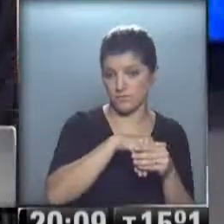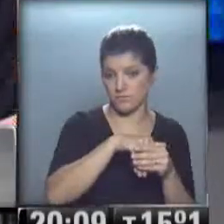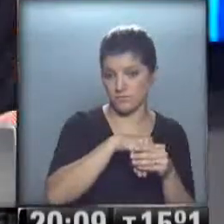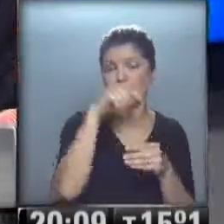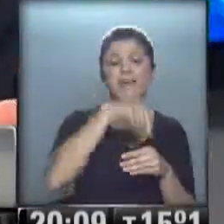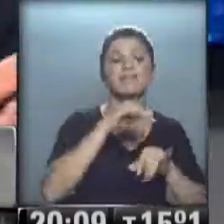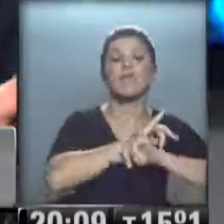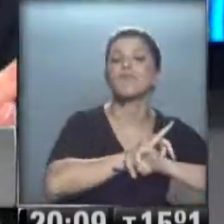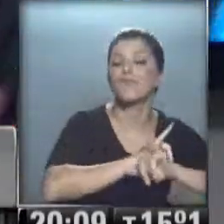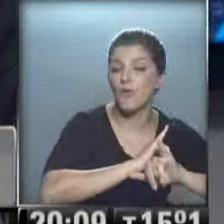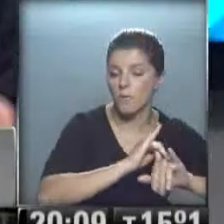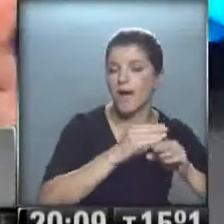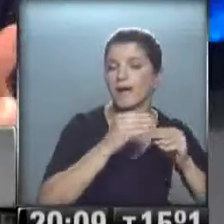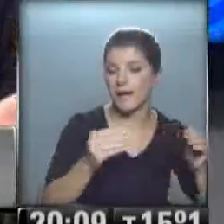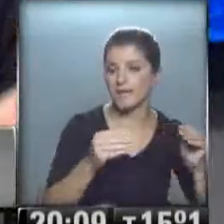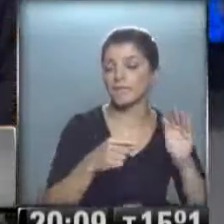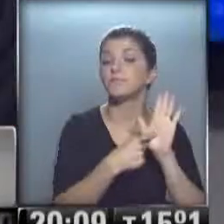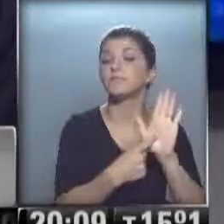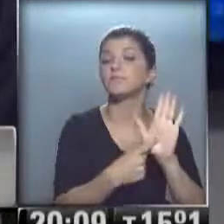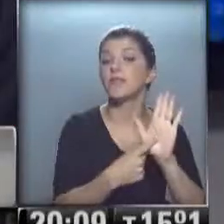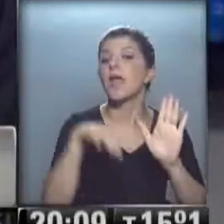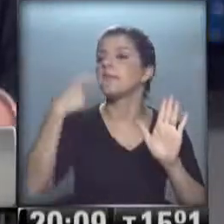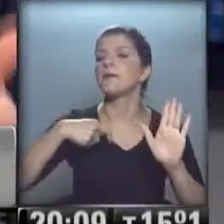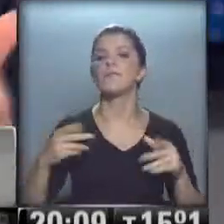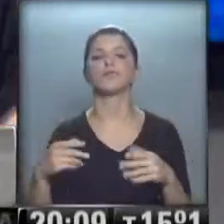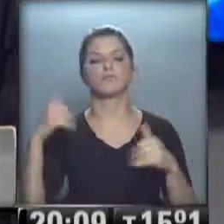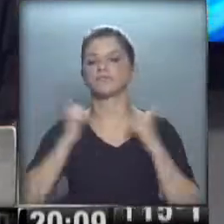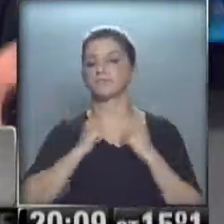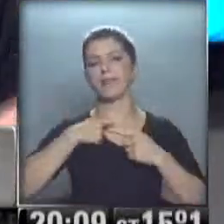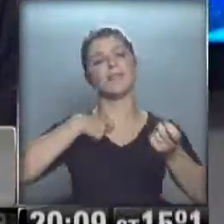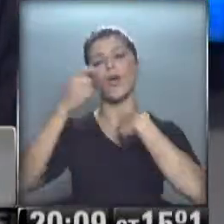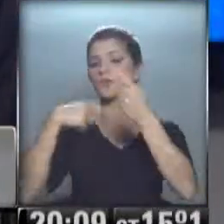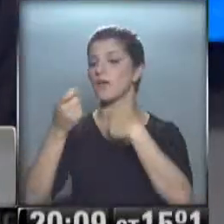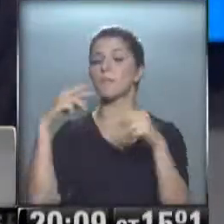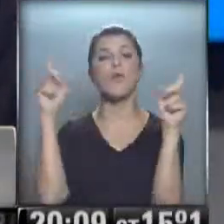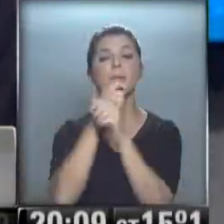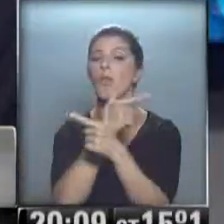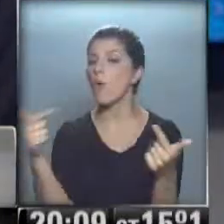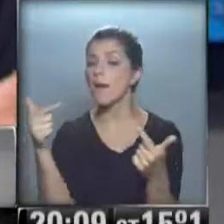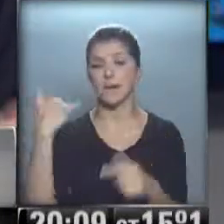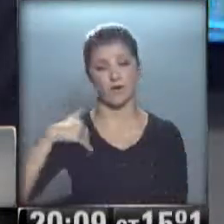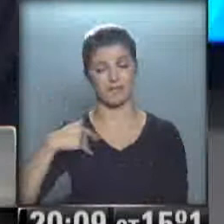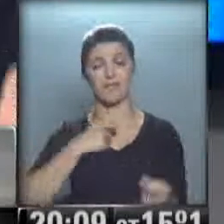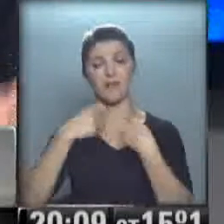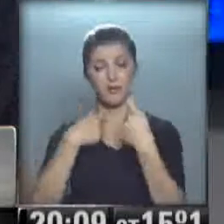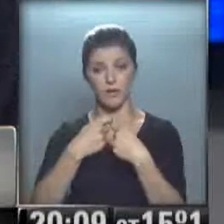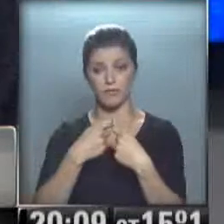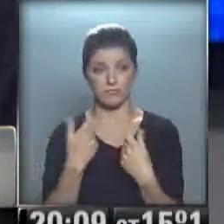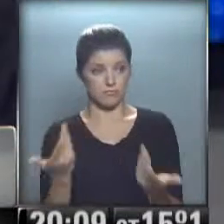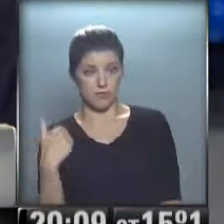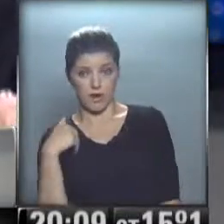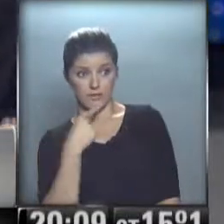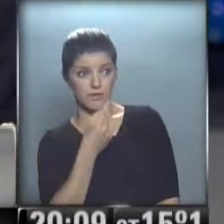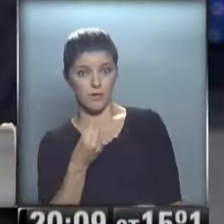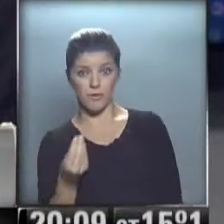un comunicado diciendo hay que sentarse a negociar, no hay ningún problema para negociar con Argentina. Y Argentina lo que había